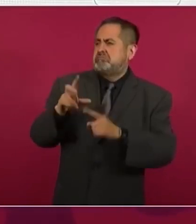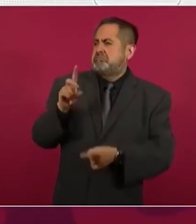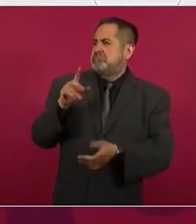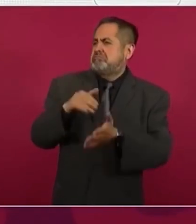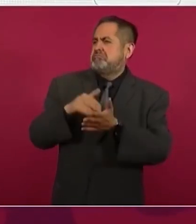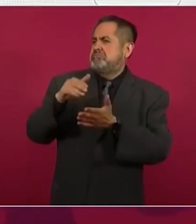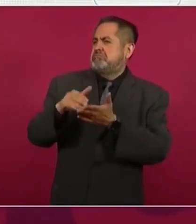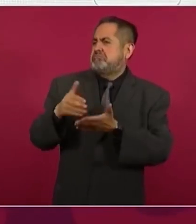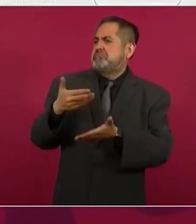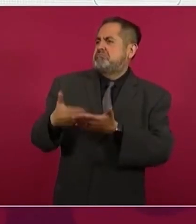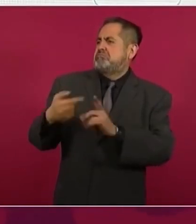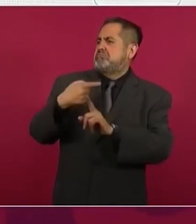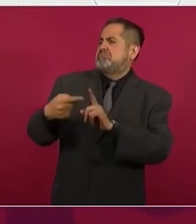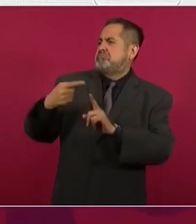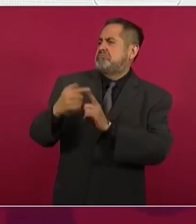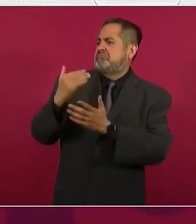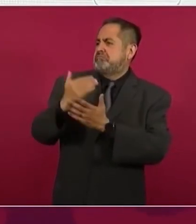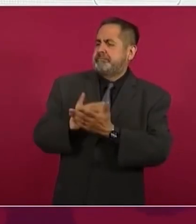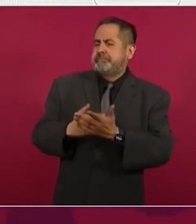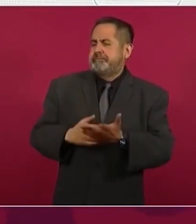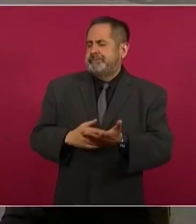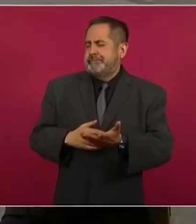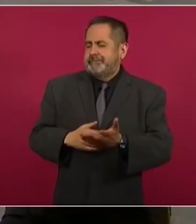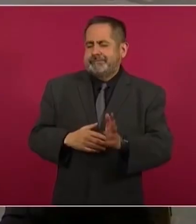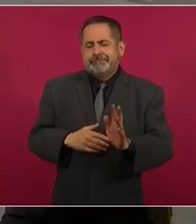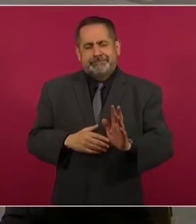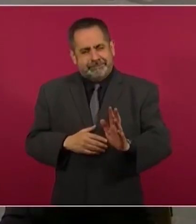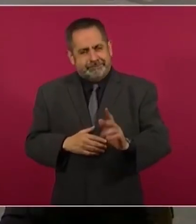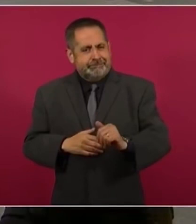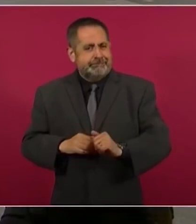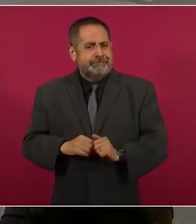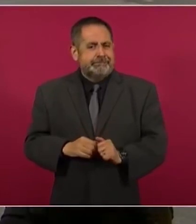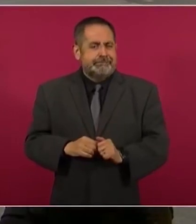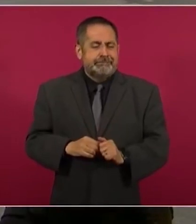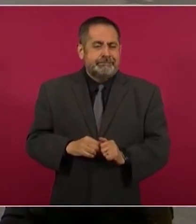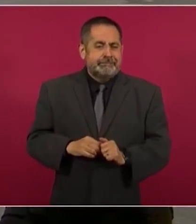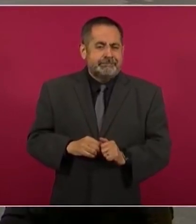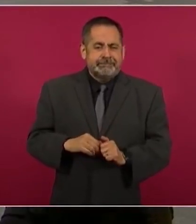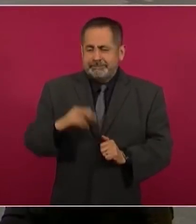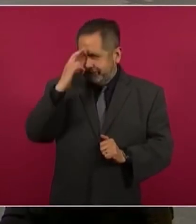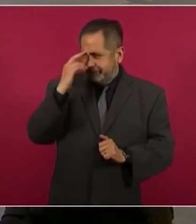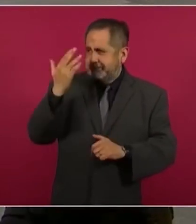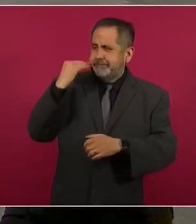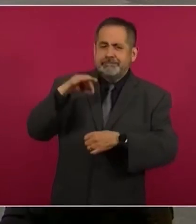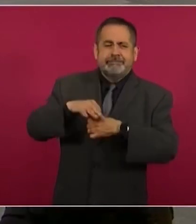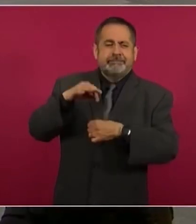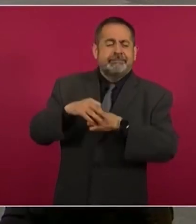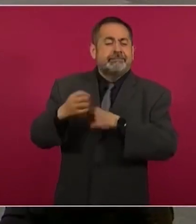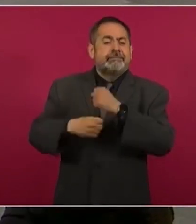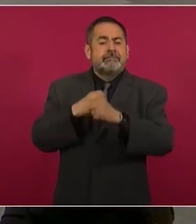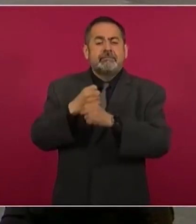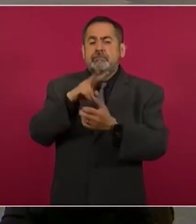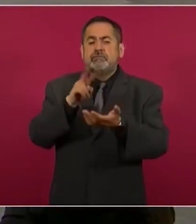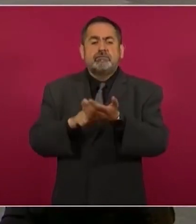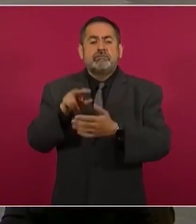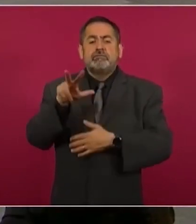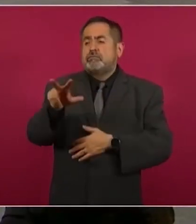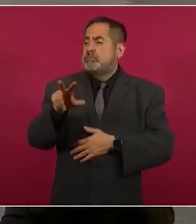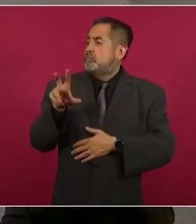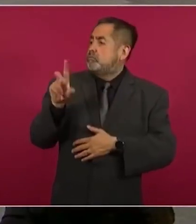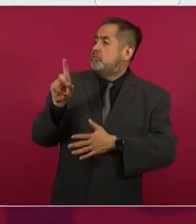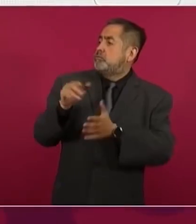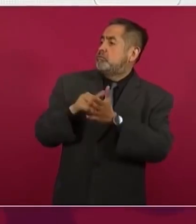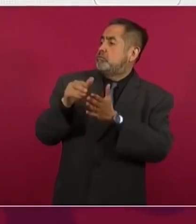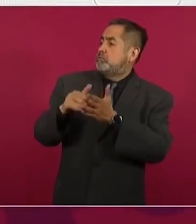el presidente en la elección del 18. Sí,